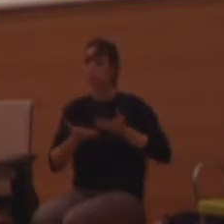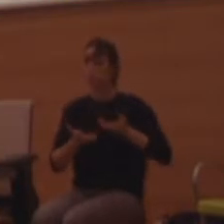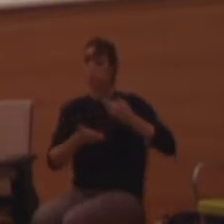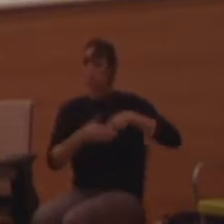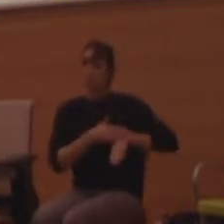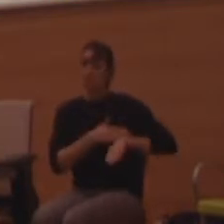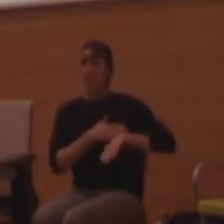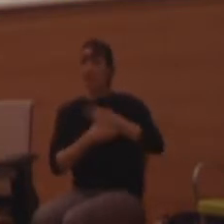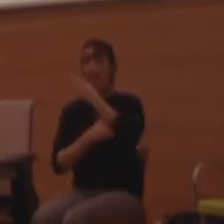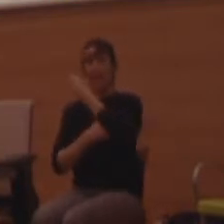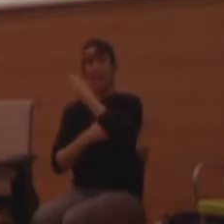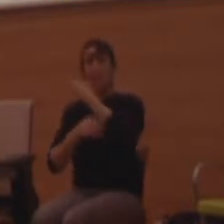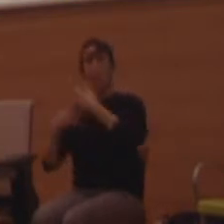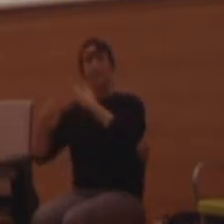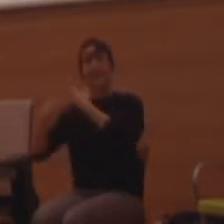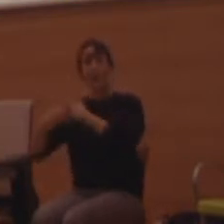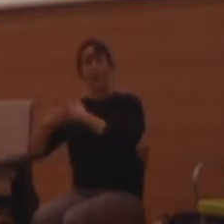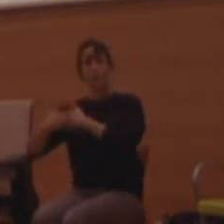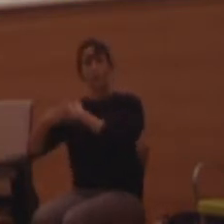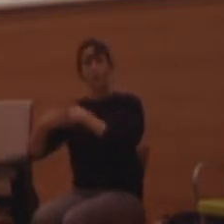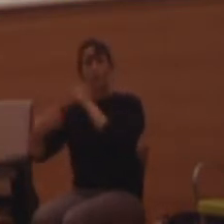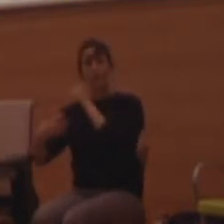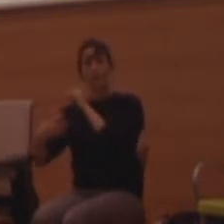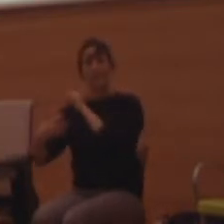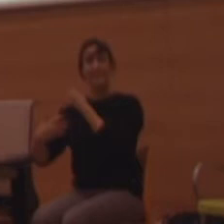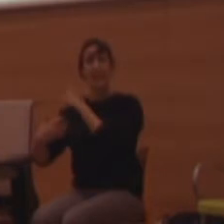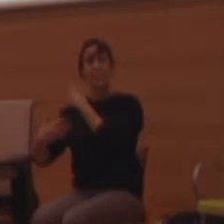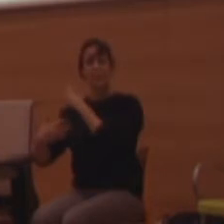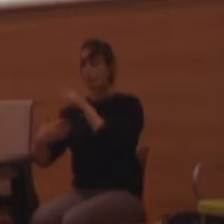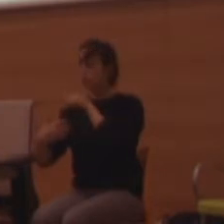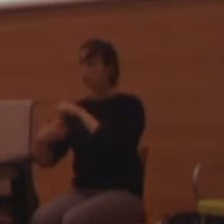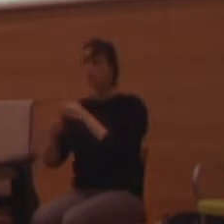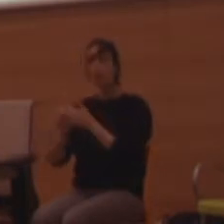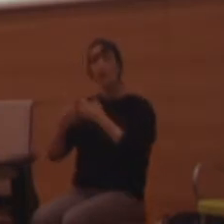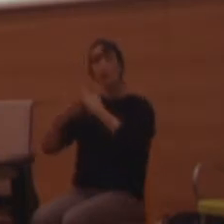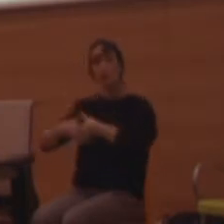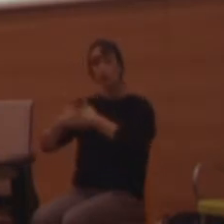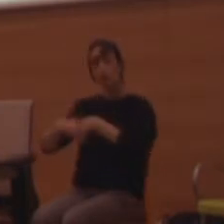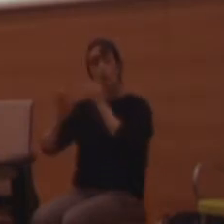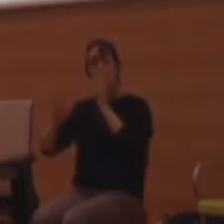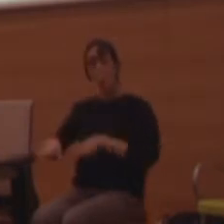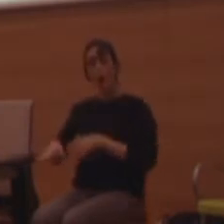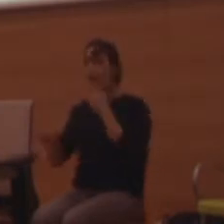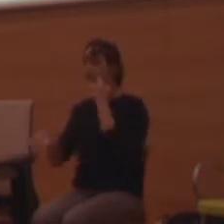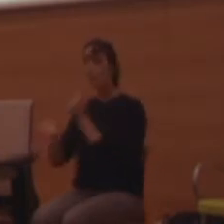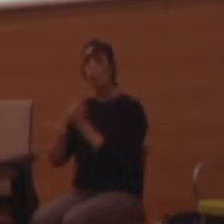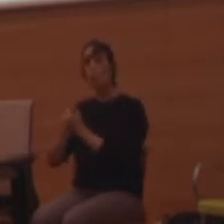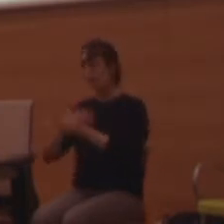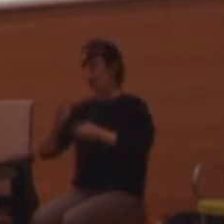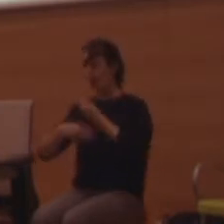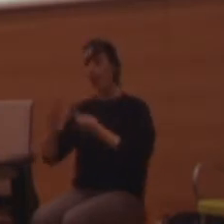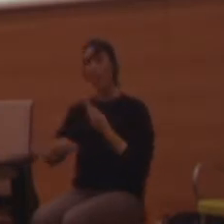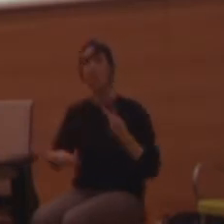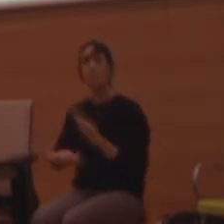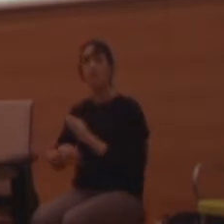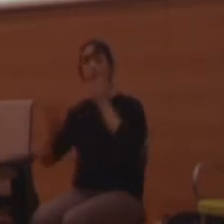mismas funciones que un diapasón y se hace la prueba exactamente igual. Aquí les